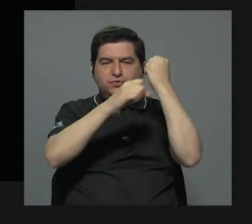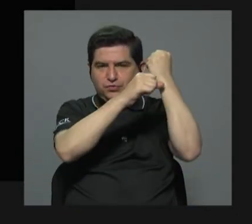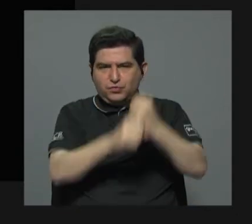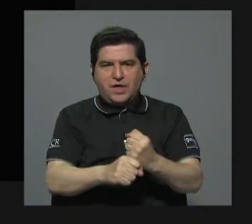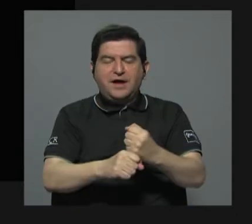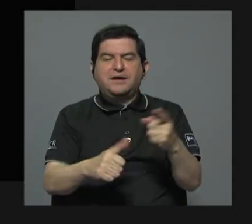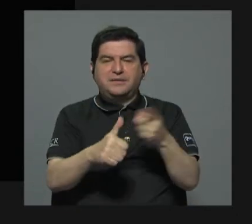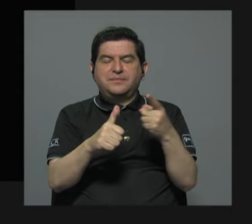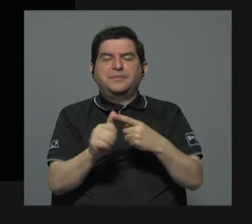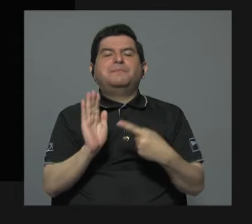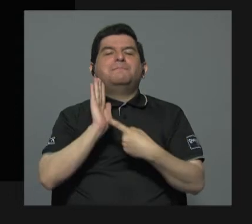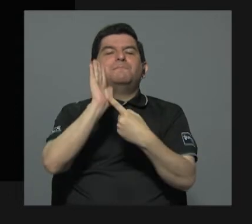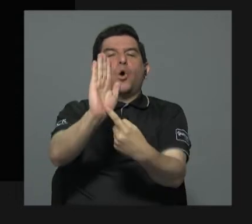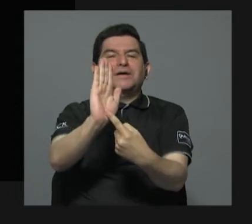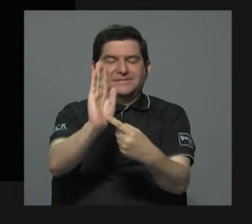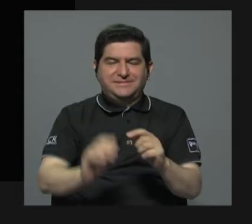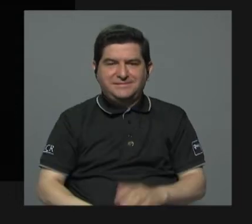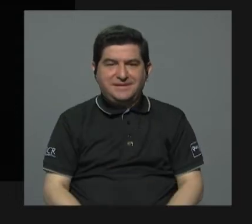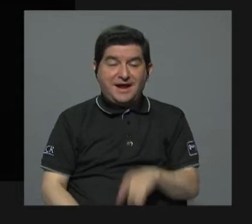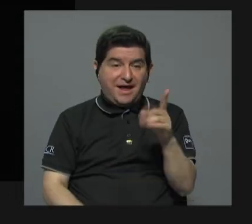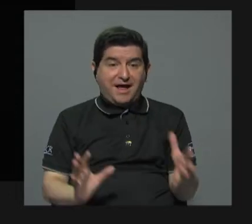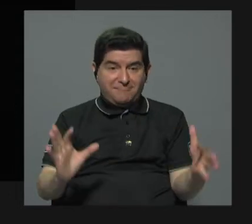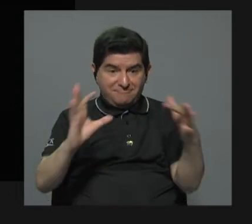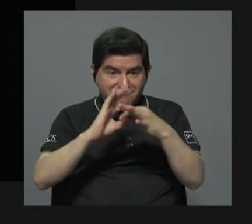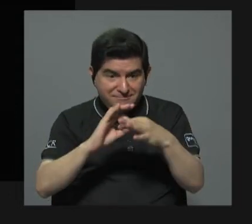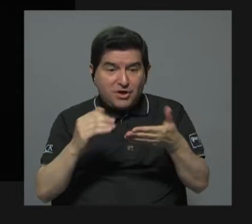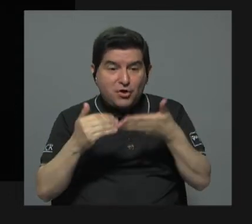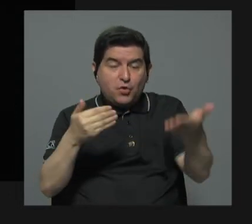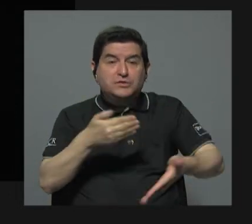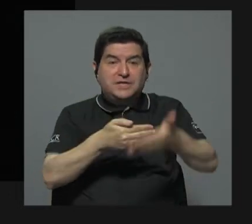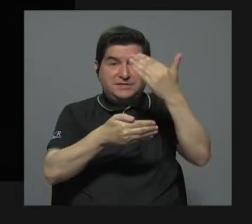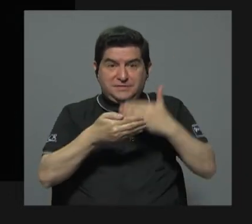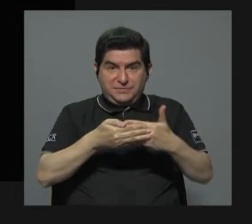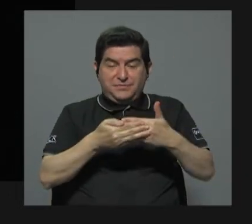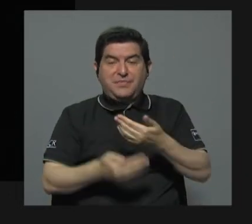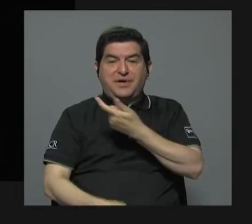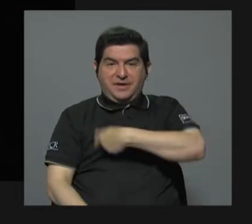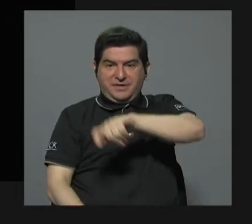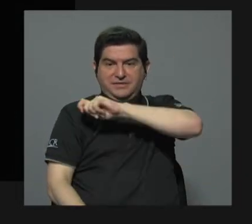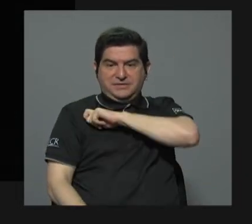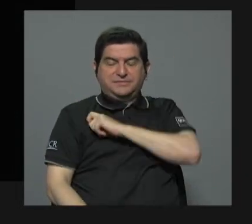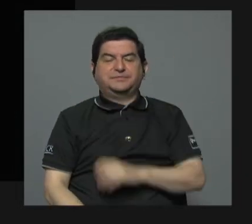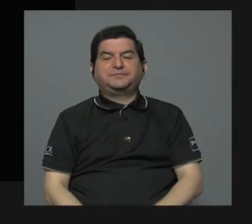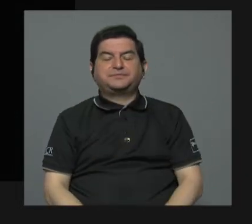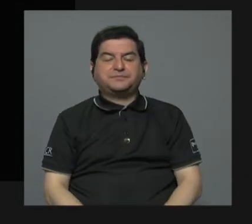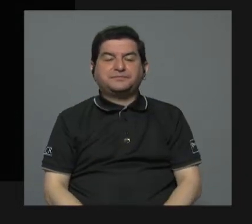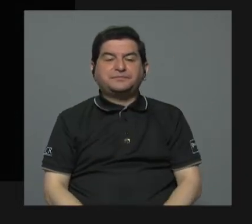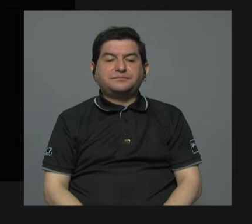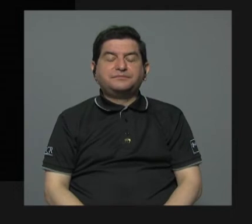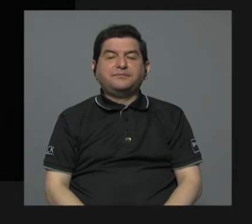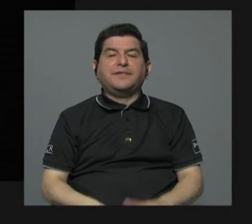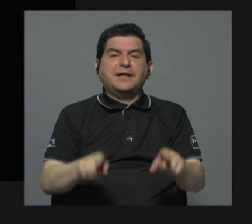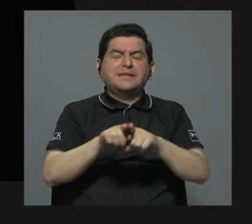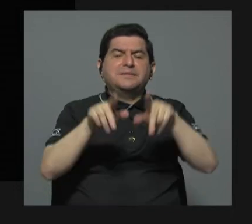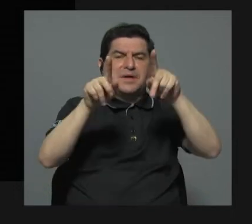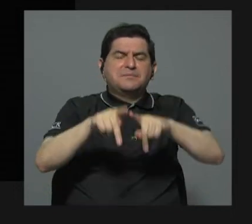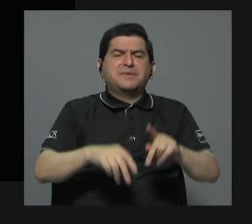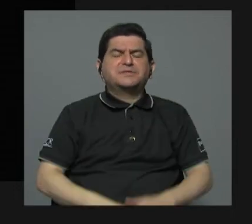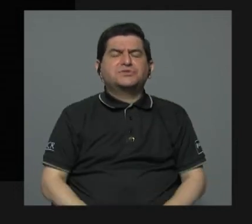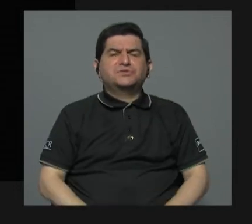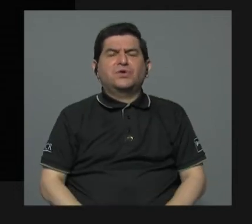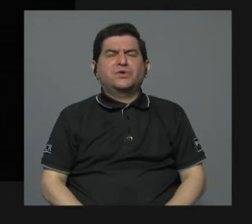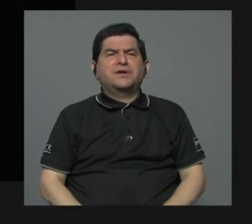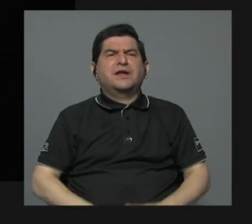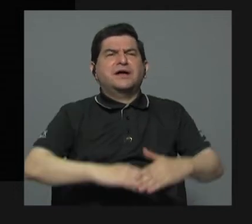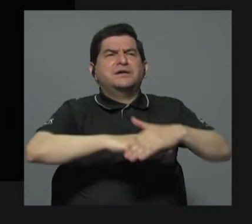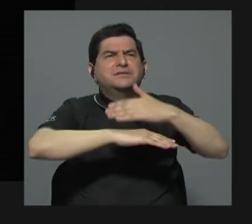las primeras muestras donde vemos, ¿no?, esa incorporación de elementos prehispánicos. La gente de Tlacopan, que estaba en la orilla